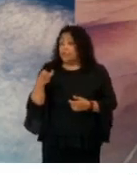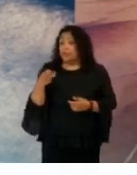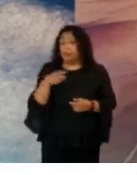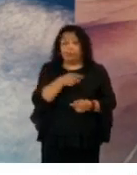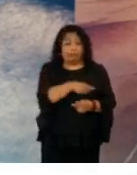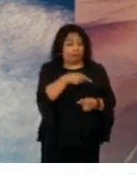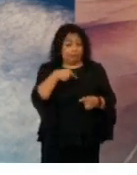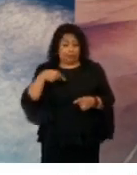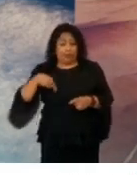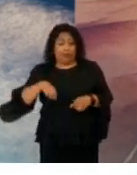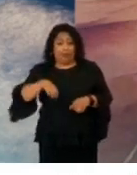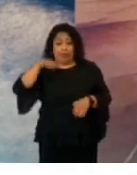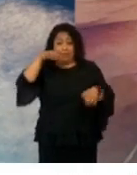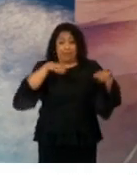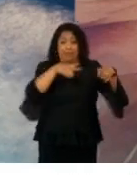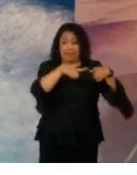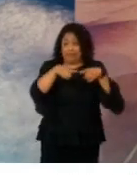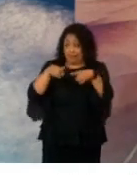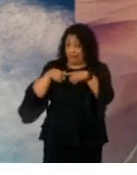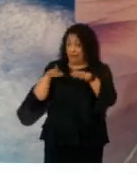¿no?